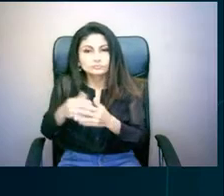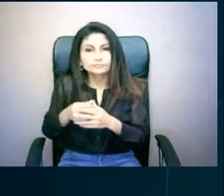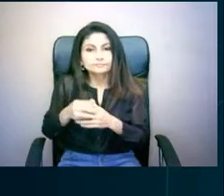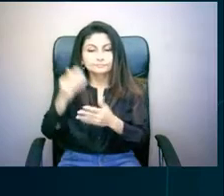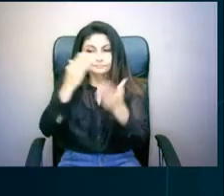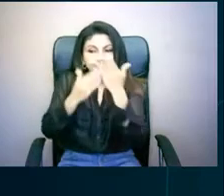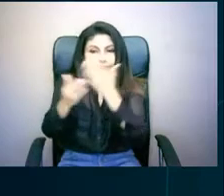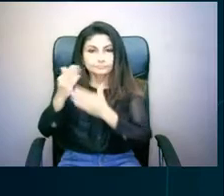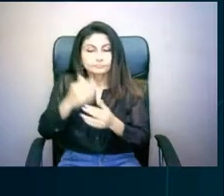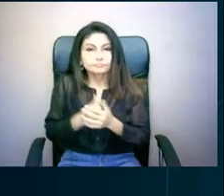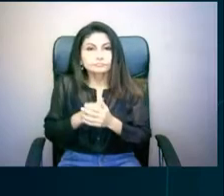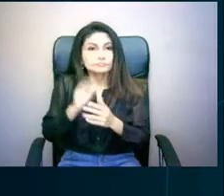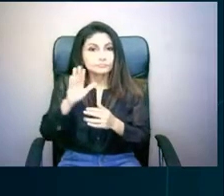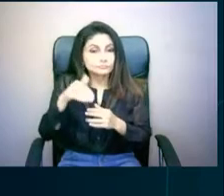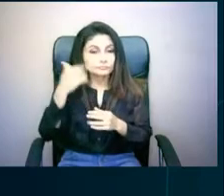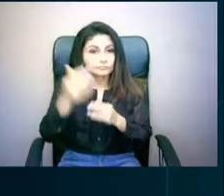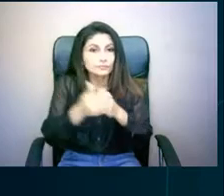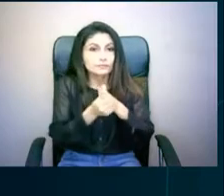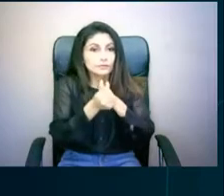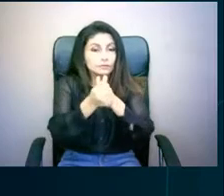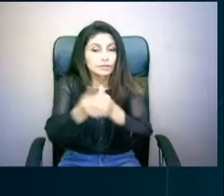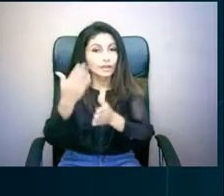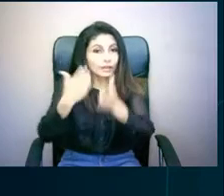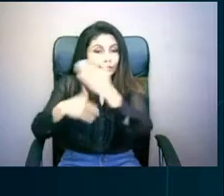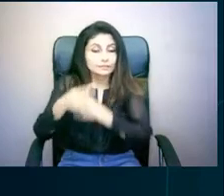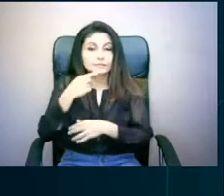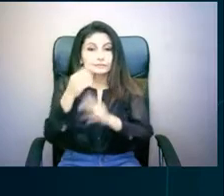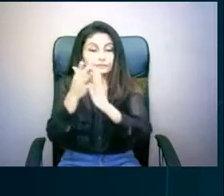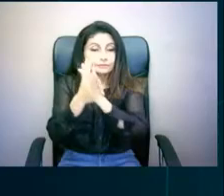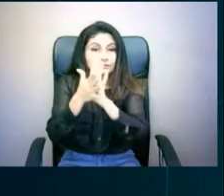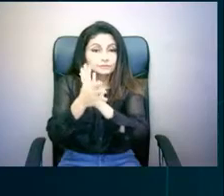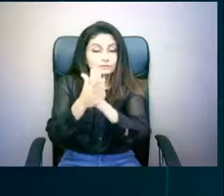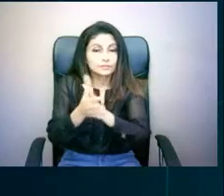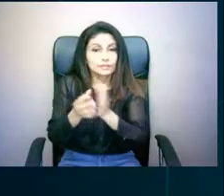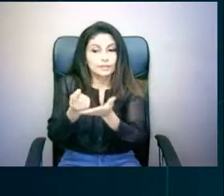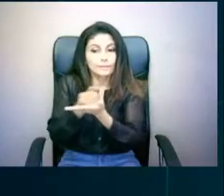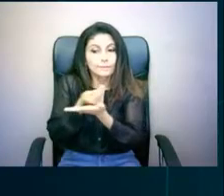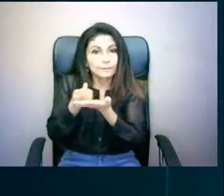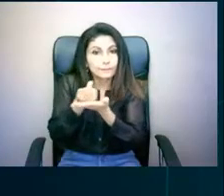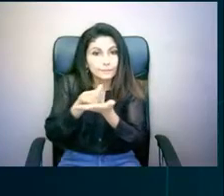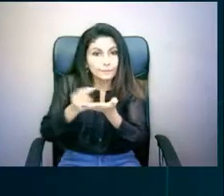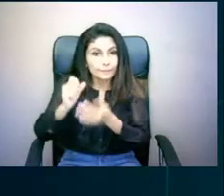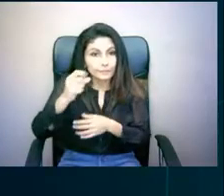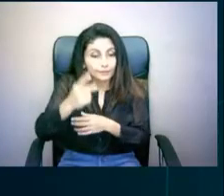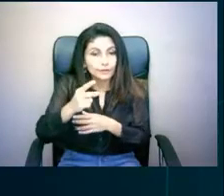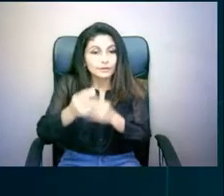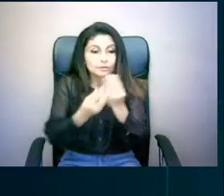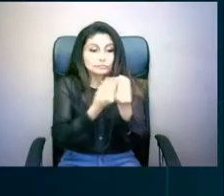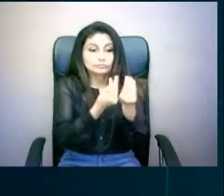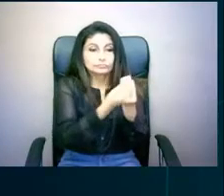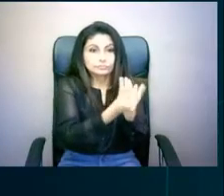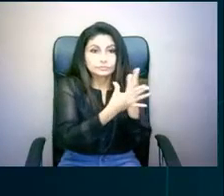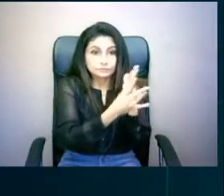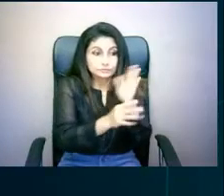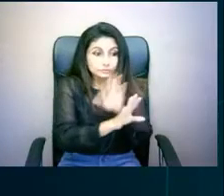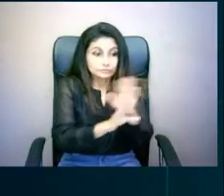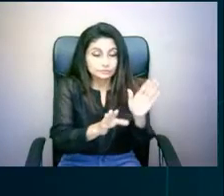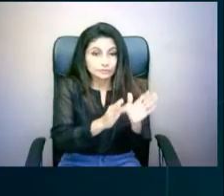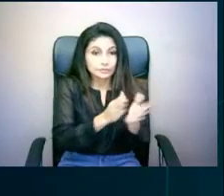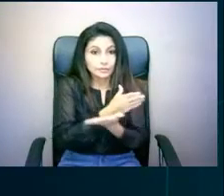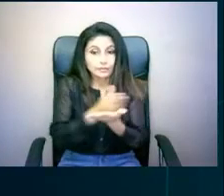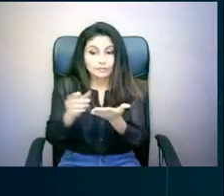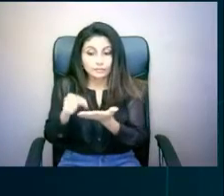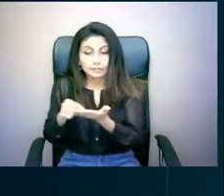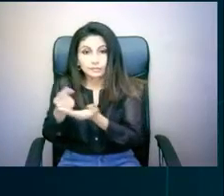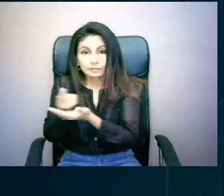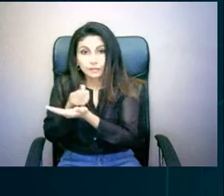Entonces, el sustrato les conté que era lodo primario después de extracción de lípidos. Entonces, una parte de este